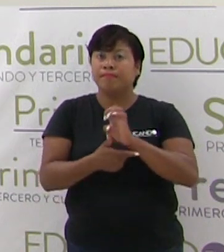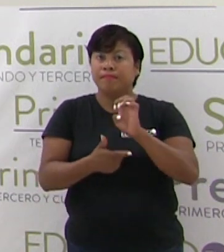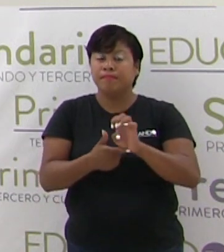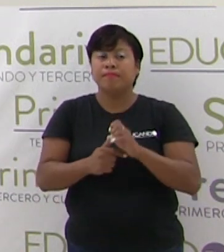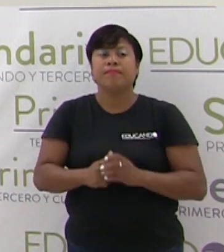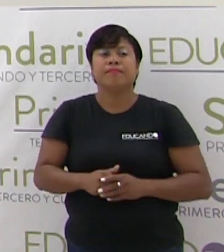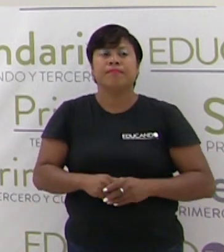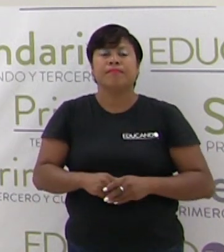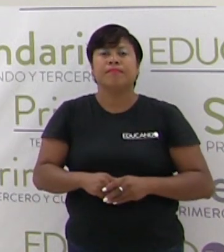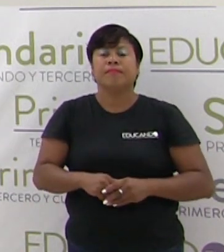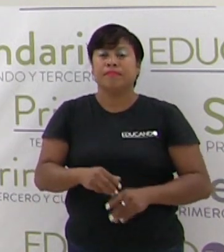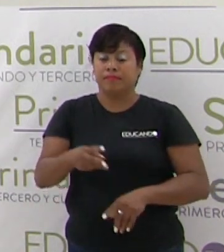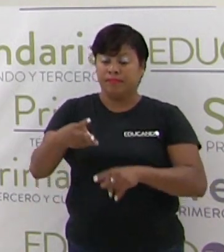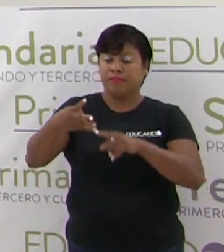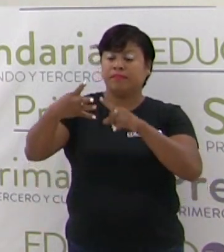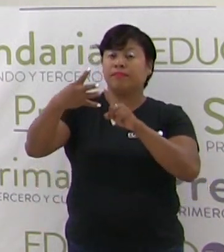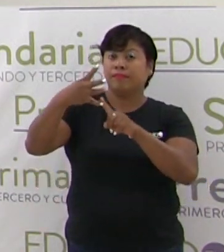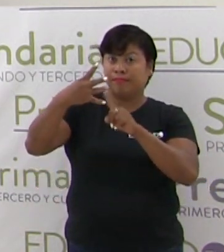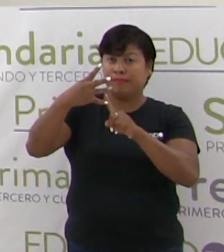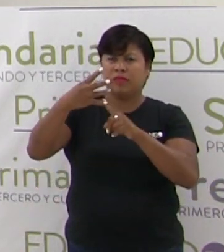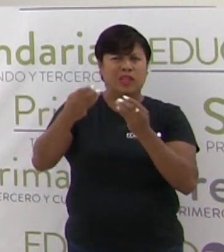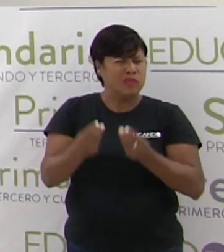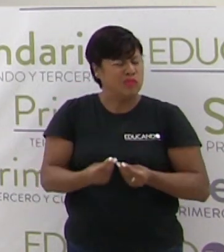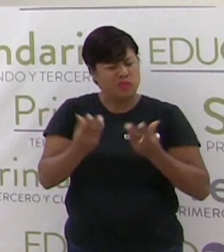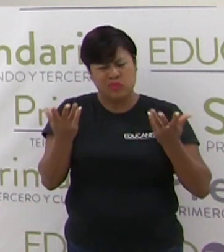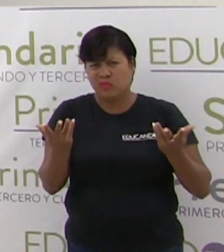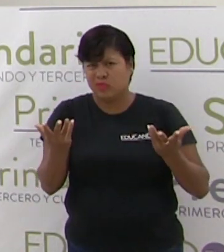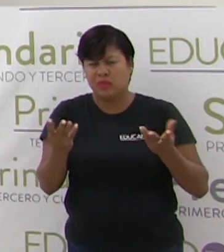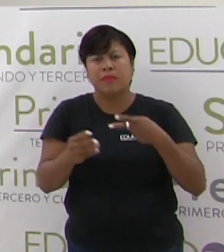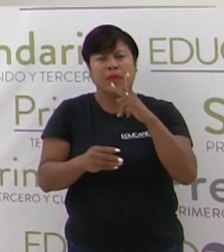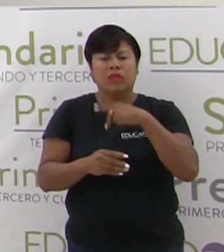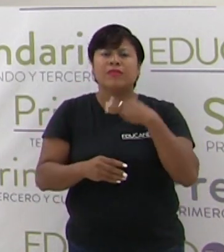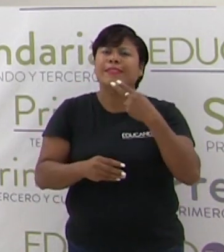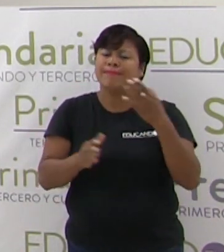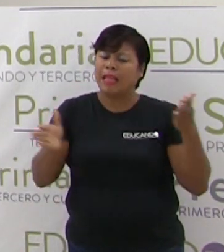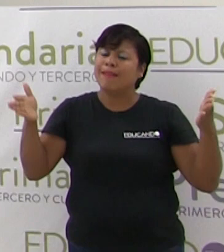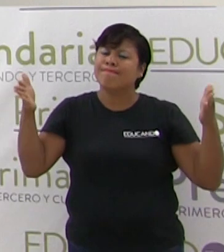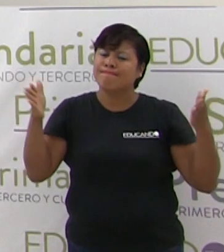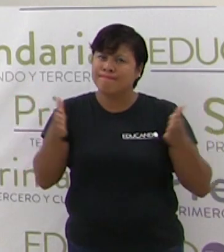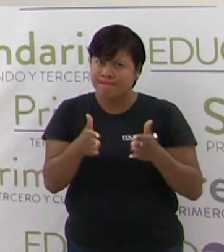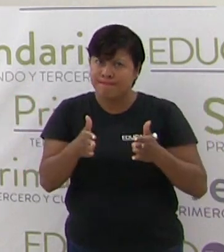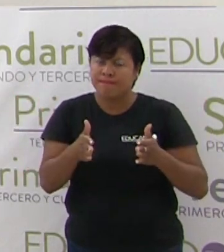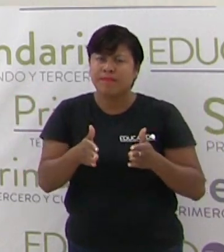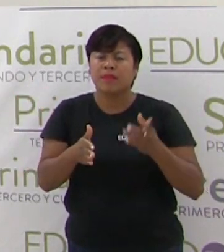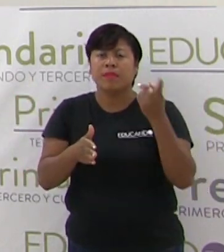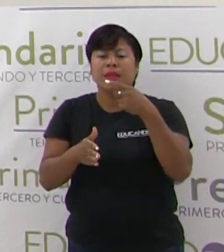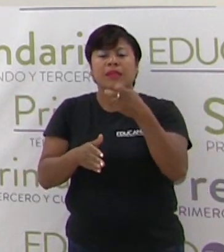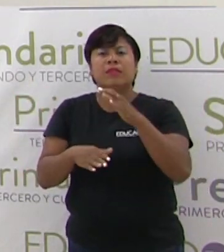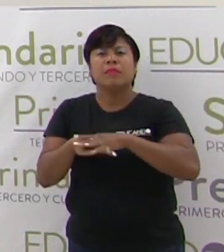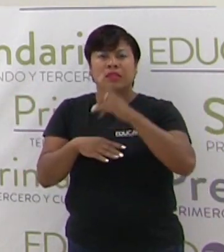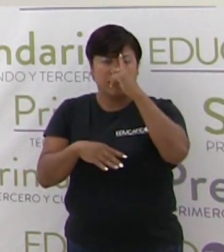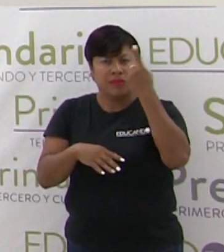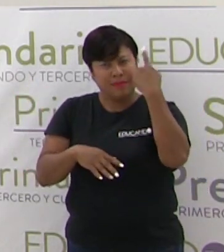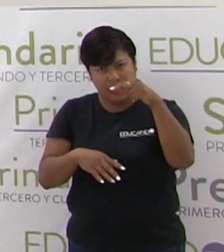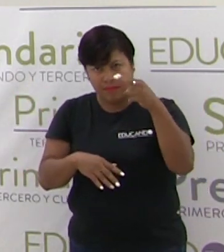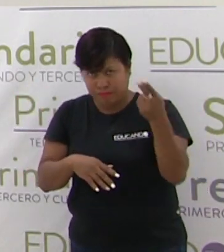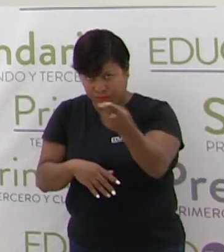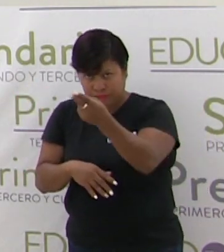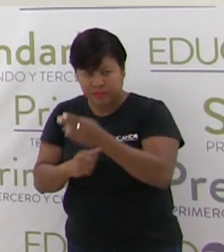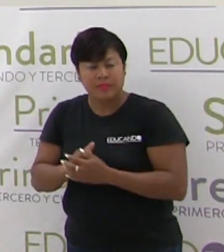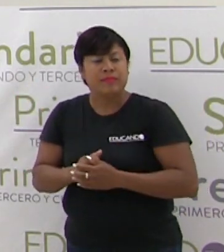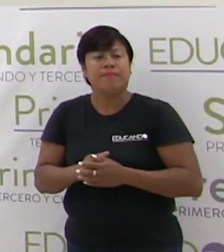Entonces, el cuarto paso, son muchos, pero vamos a andar en ellos para que sea más fácil para